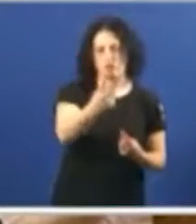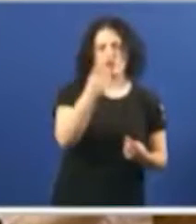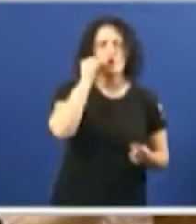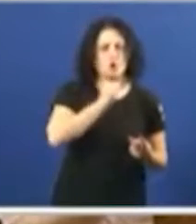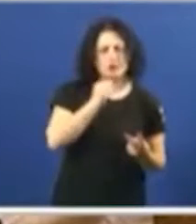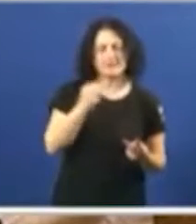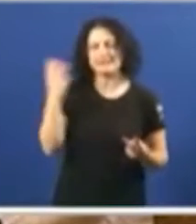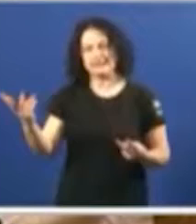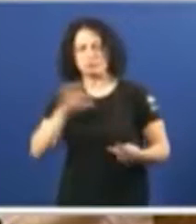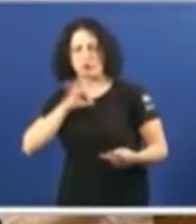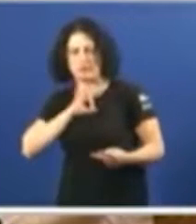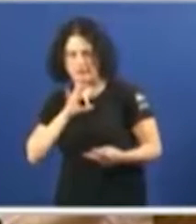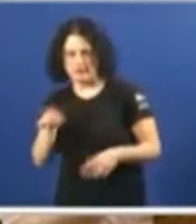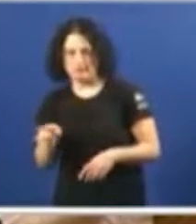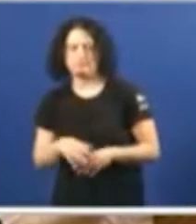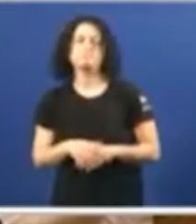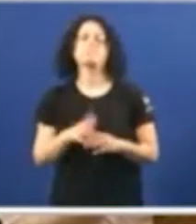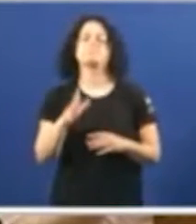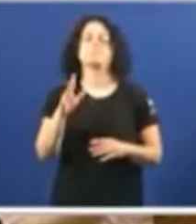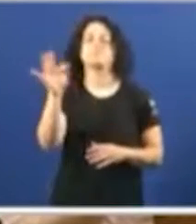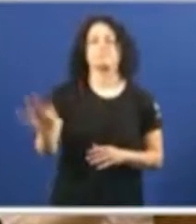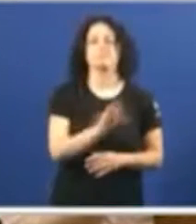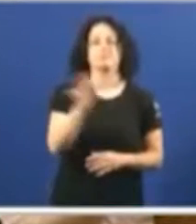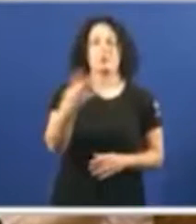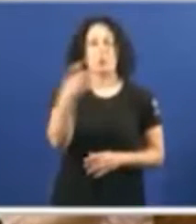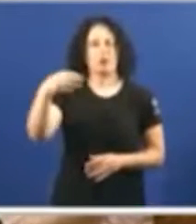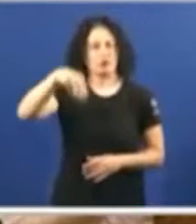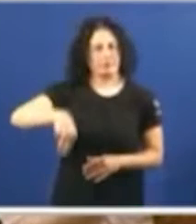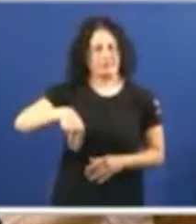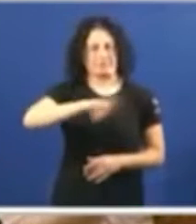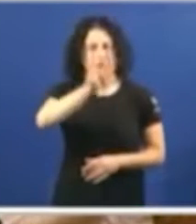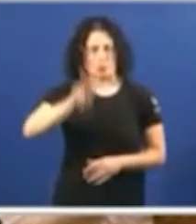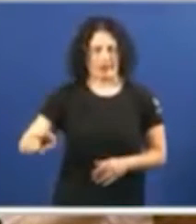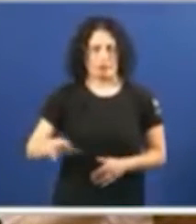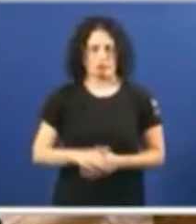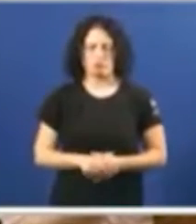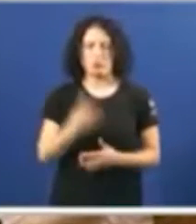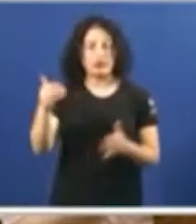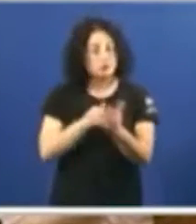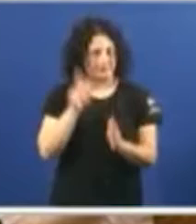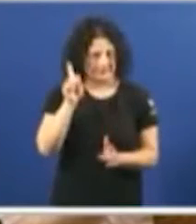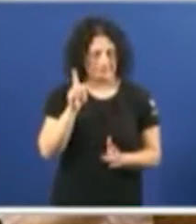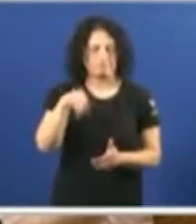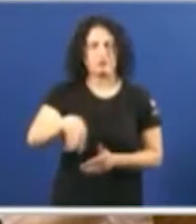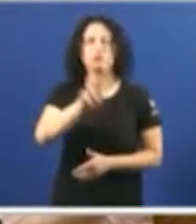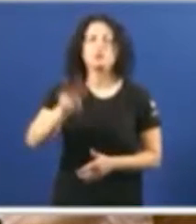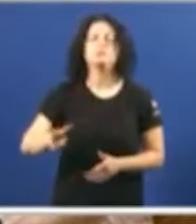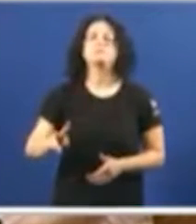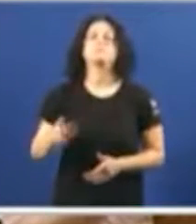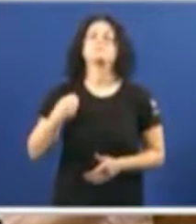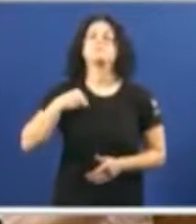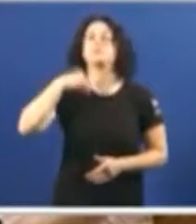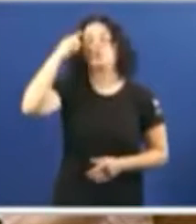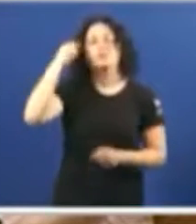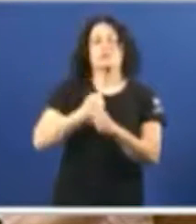e 3 en Pontevedra, que suman os 400.000 metros cuadrados que antes mencionei. As maiores operacións de